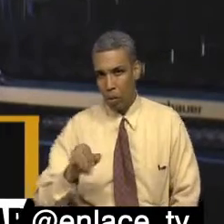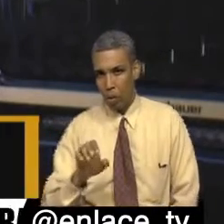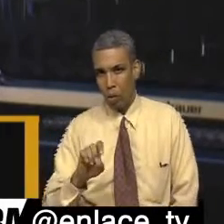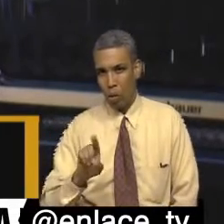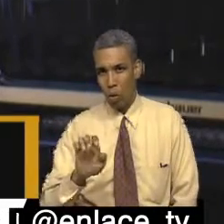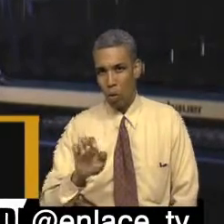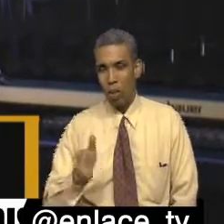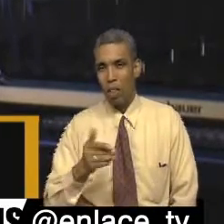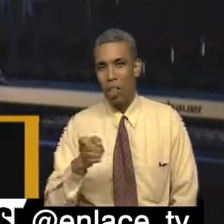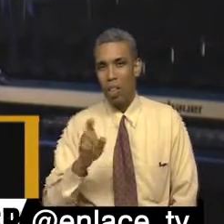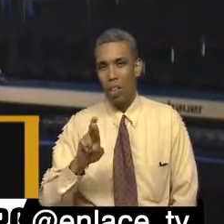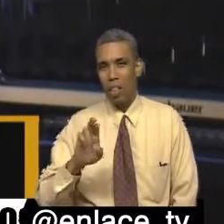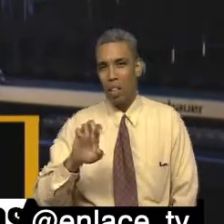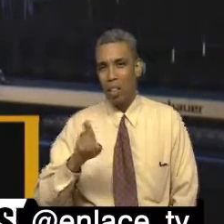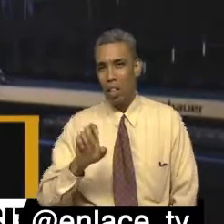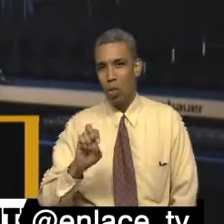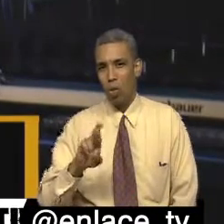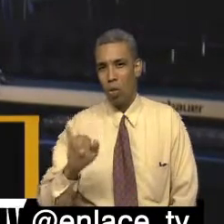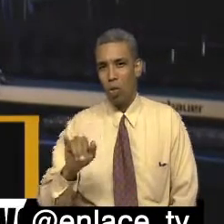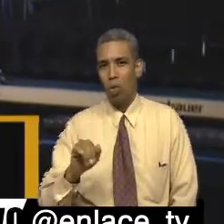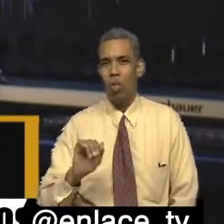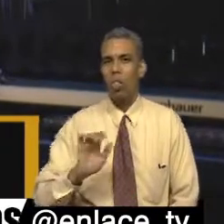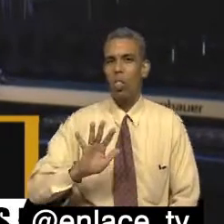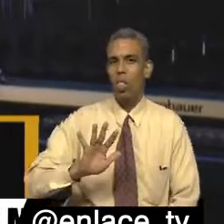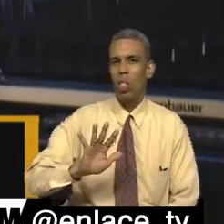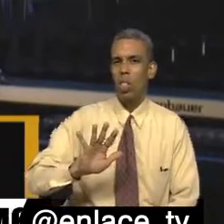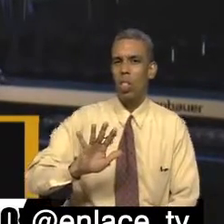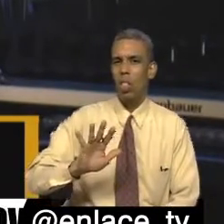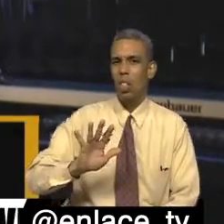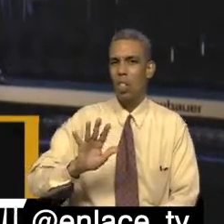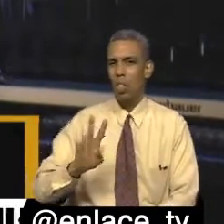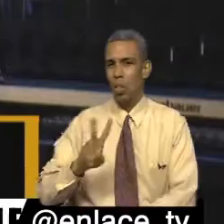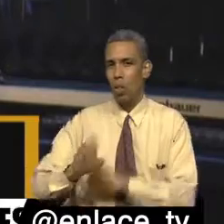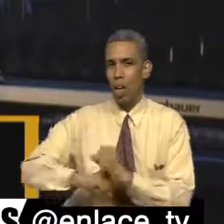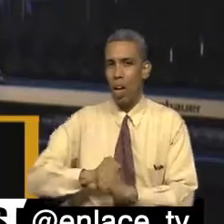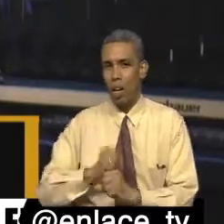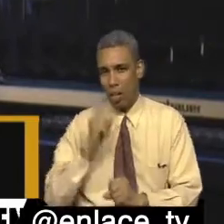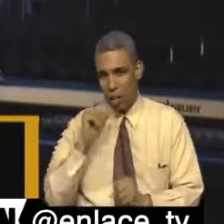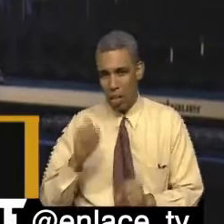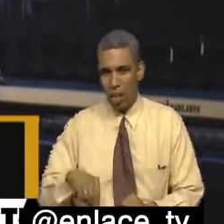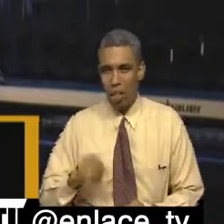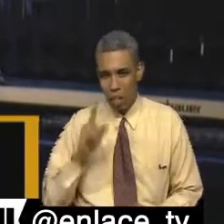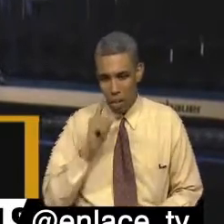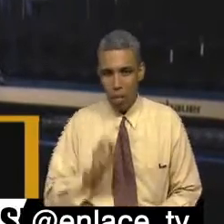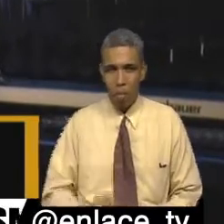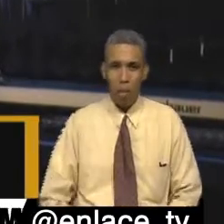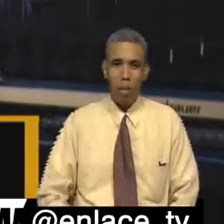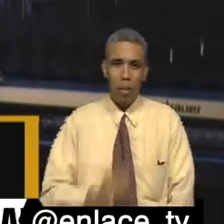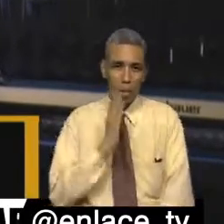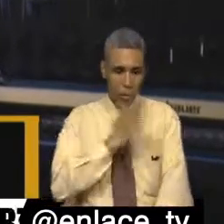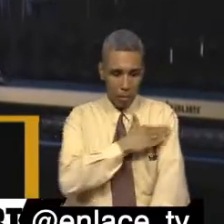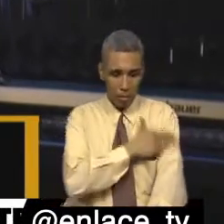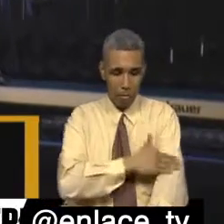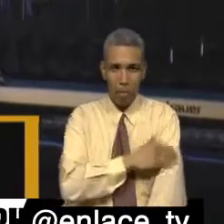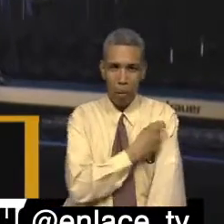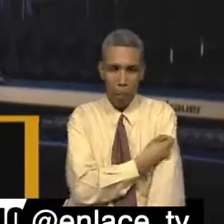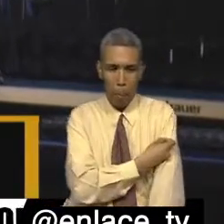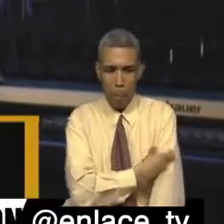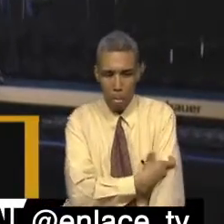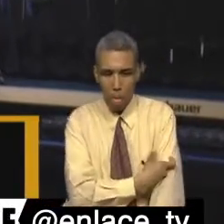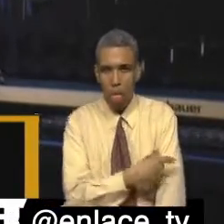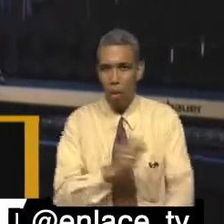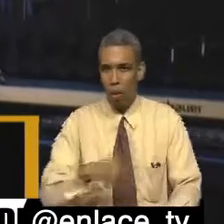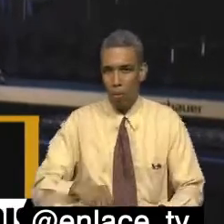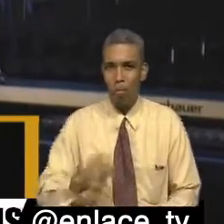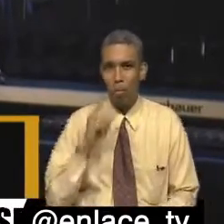de 54 años, herida abierta en región occipital, más contusión en codo derecho. Ambos pacientes fueron recibidos por el